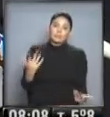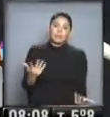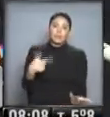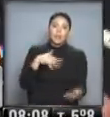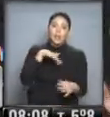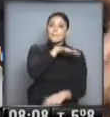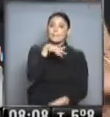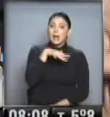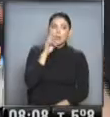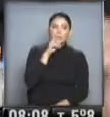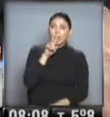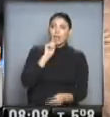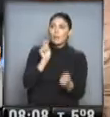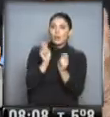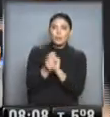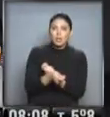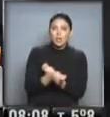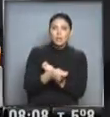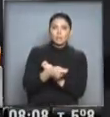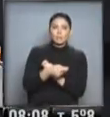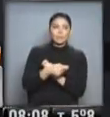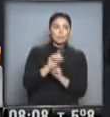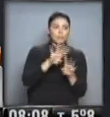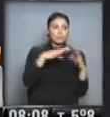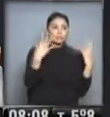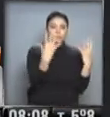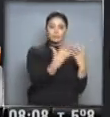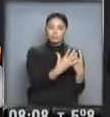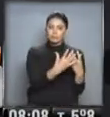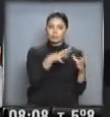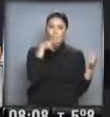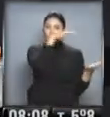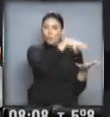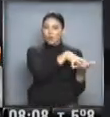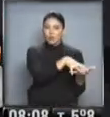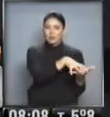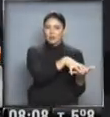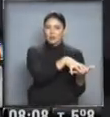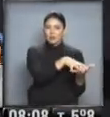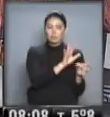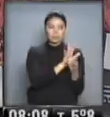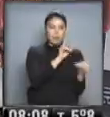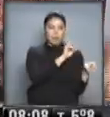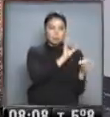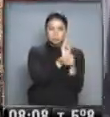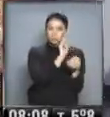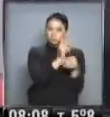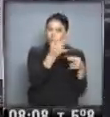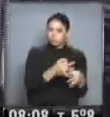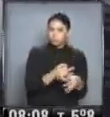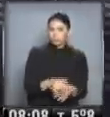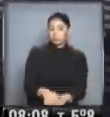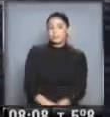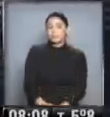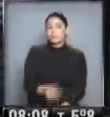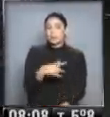barrio, al ver la modificación, al ver esa empalizada, esas torretas tipo custodia de, bueno, y además